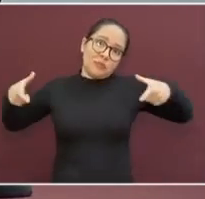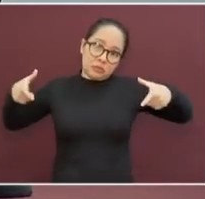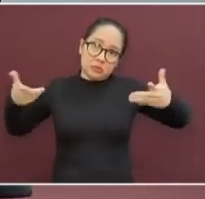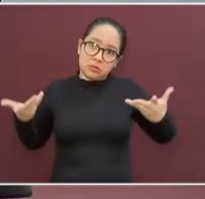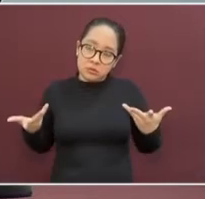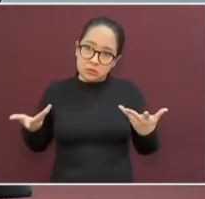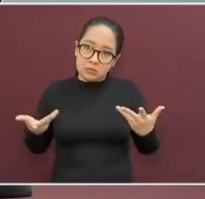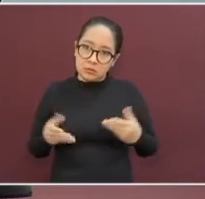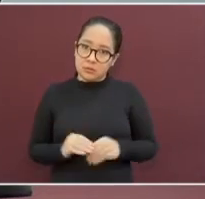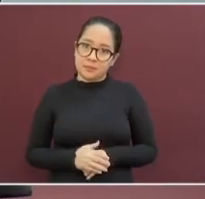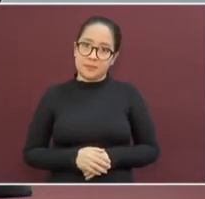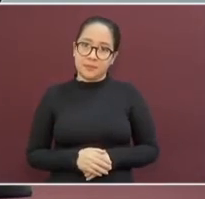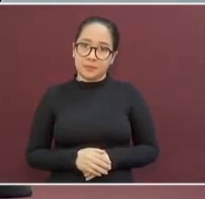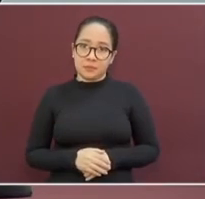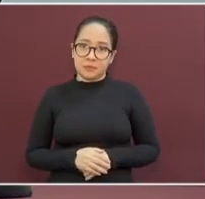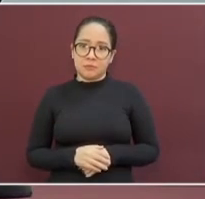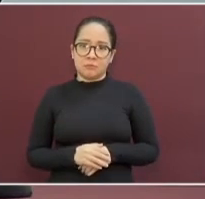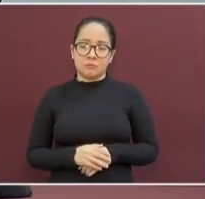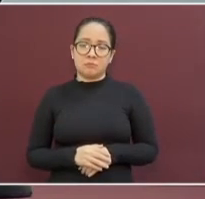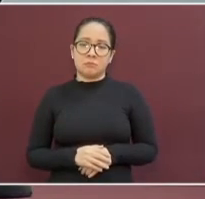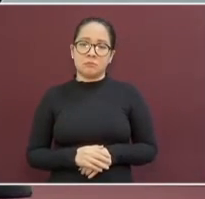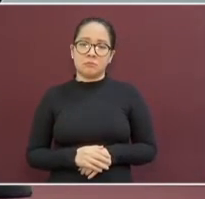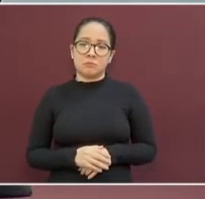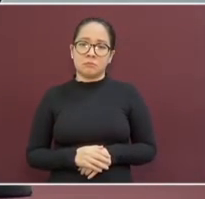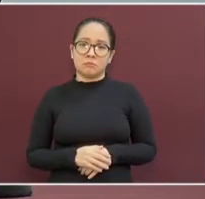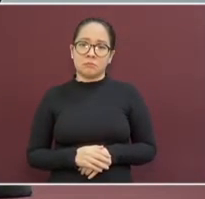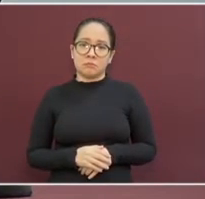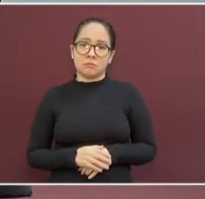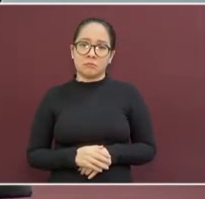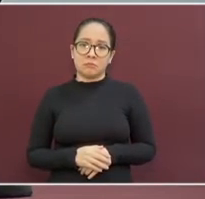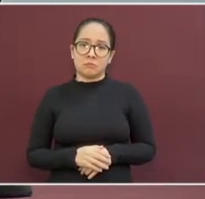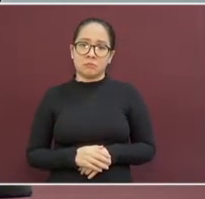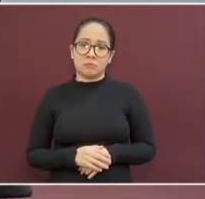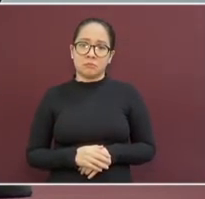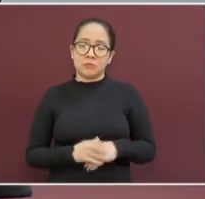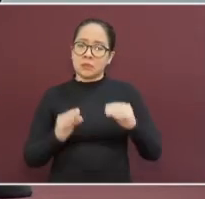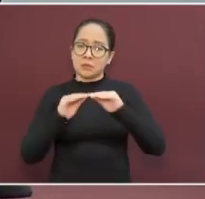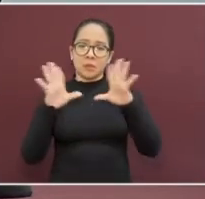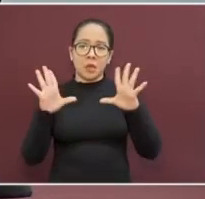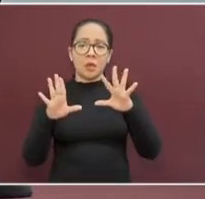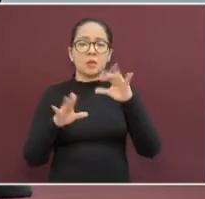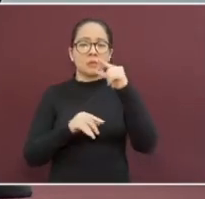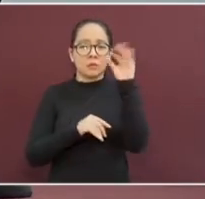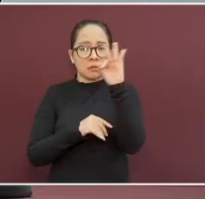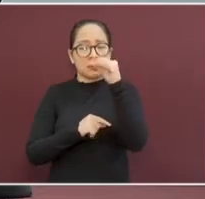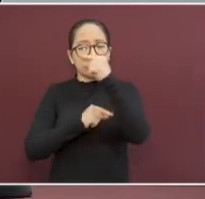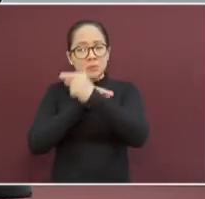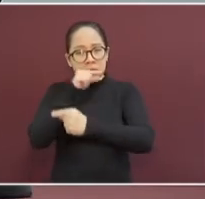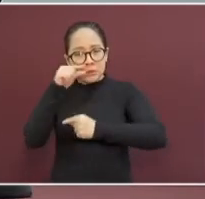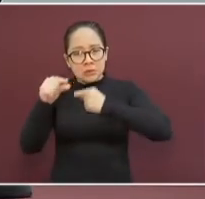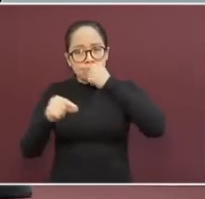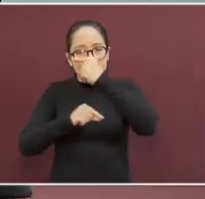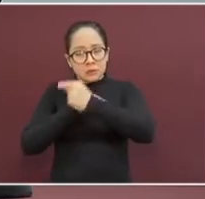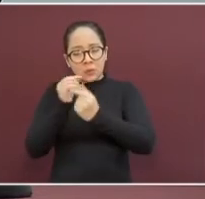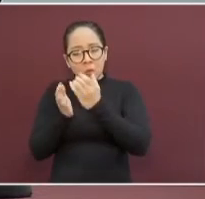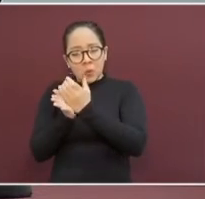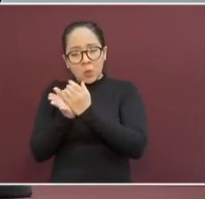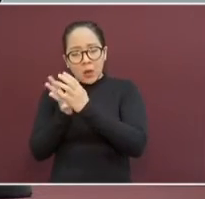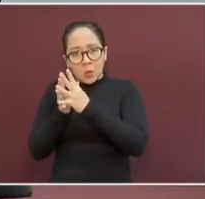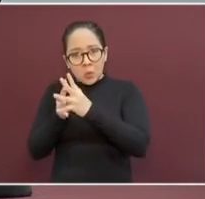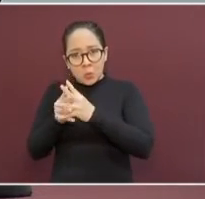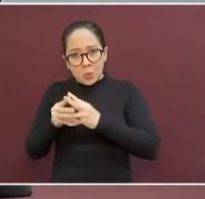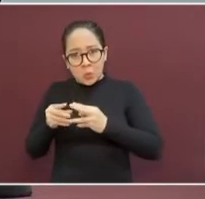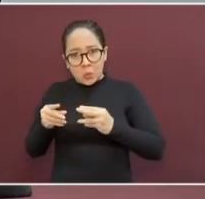un tratamiento tranquilo y salir avante de este virus que tanto ha lastimado al mundo